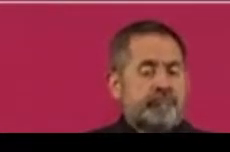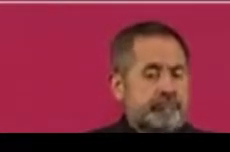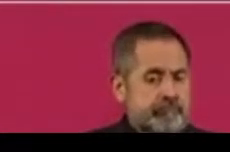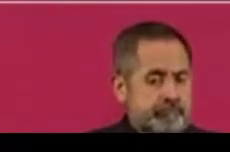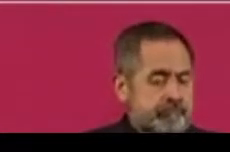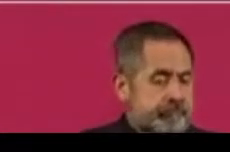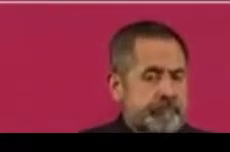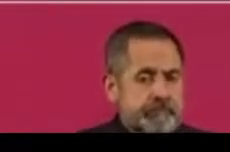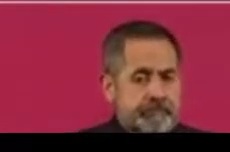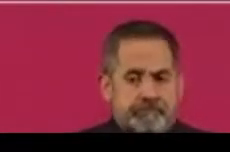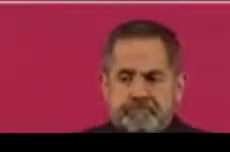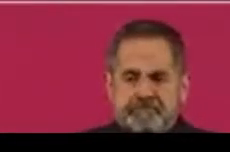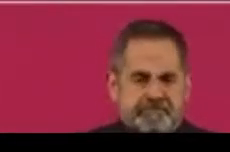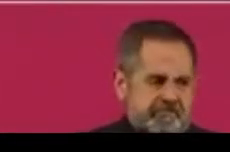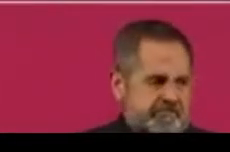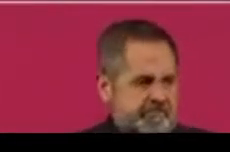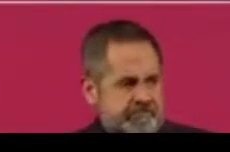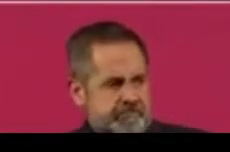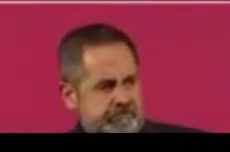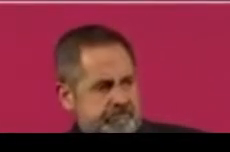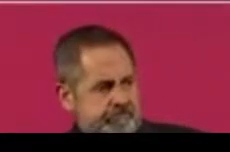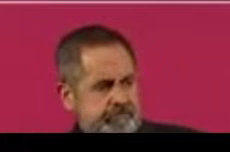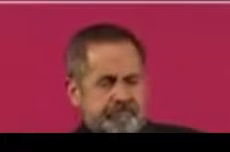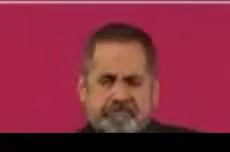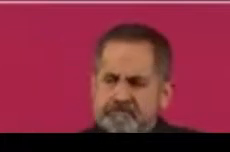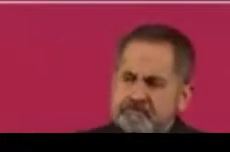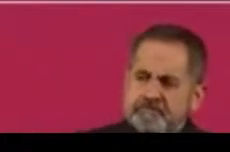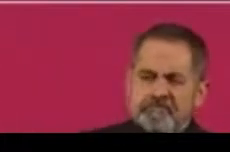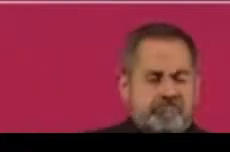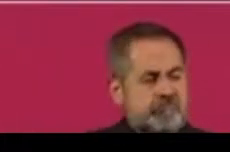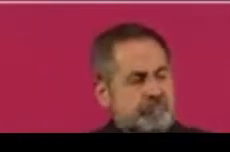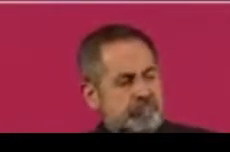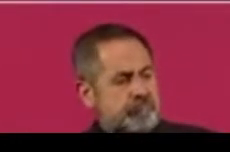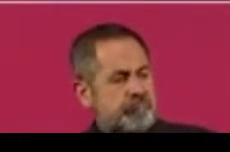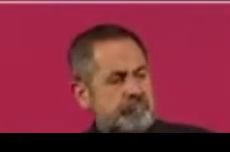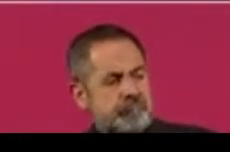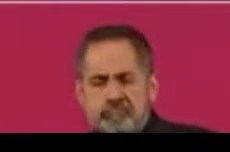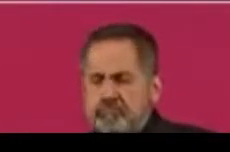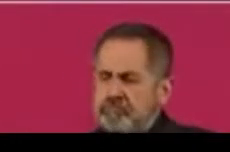se están disputando el control de un mercado.